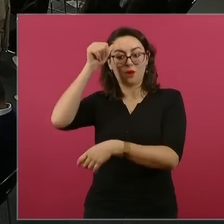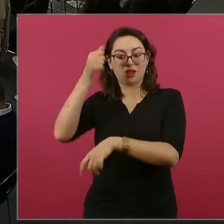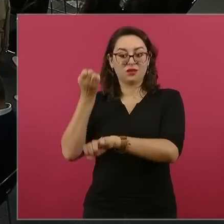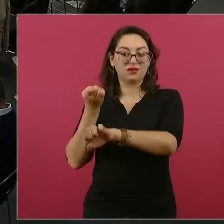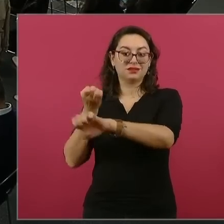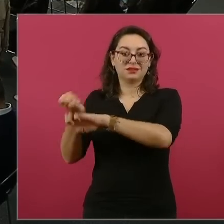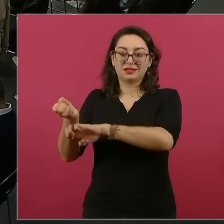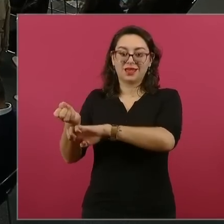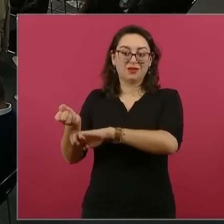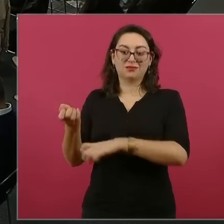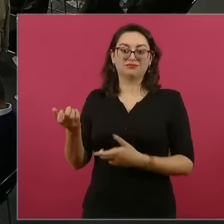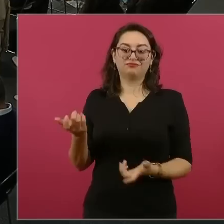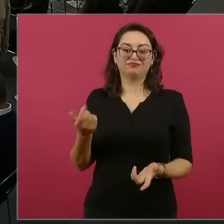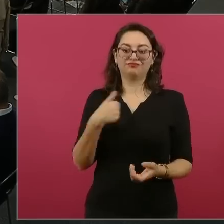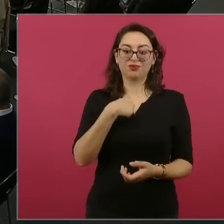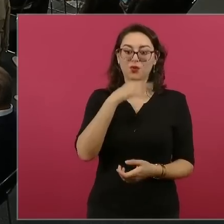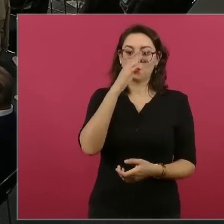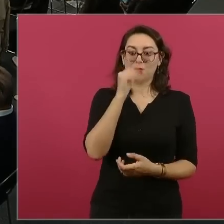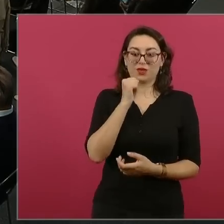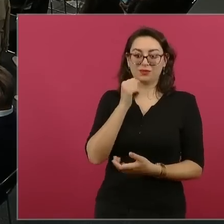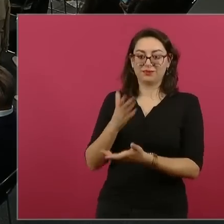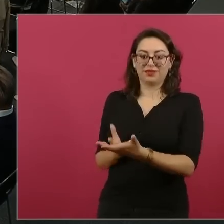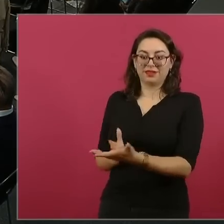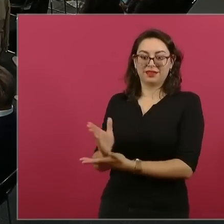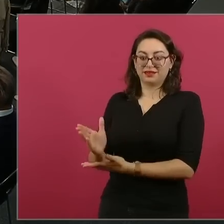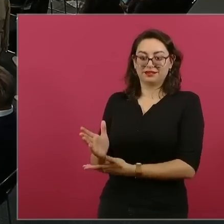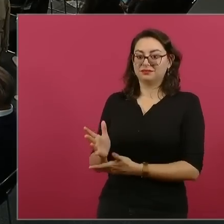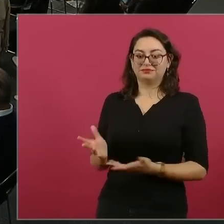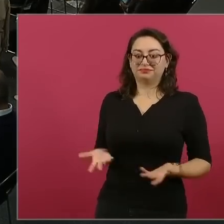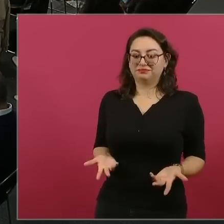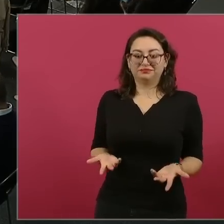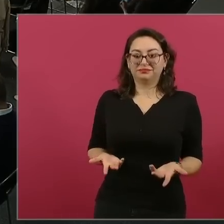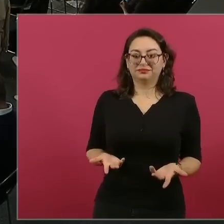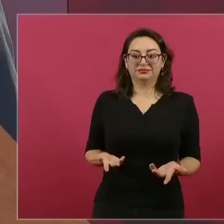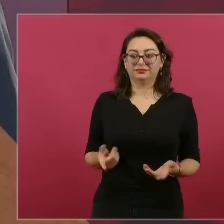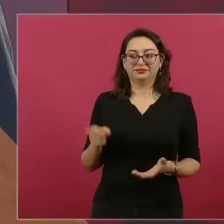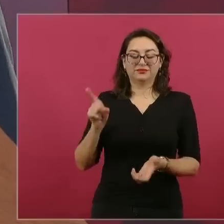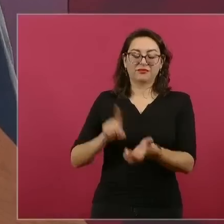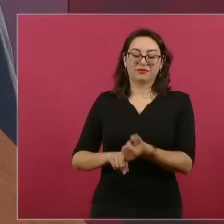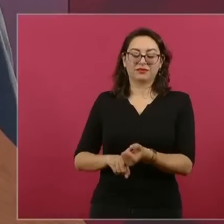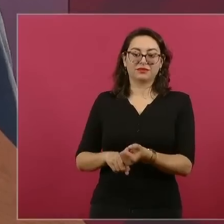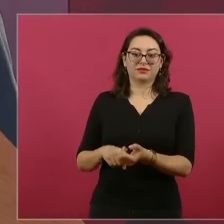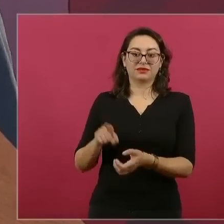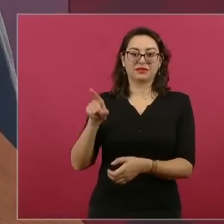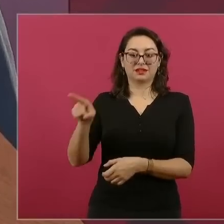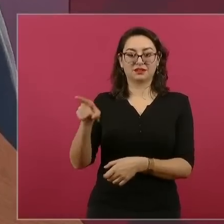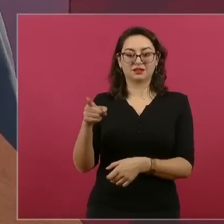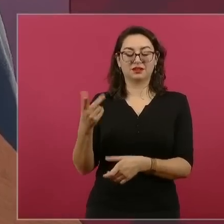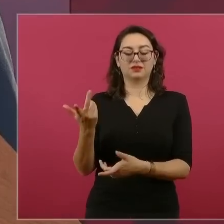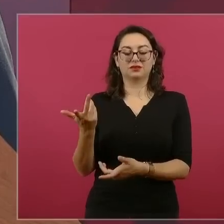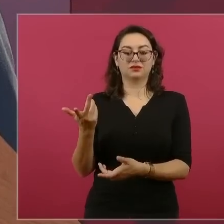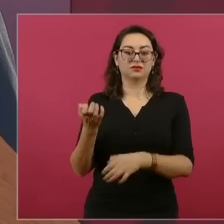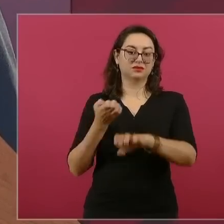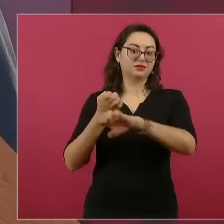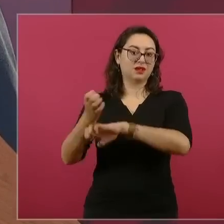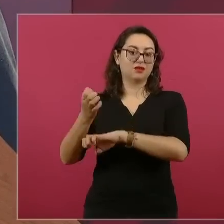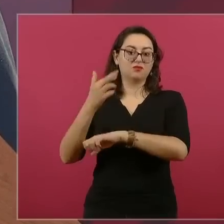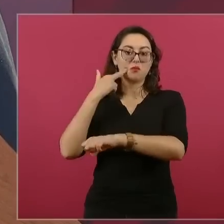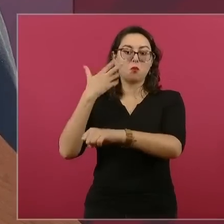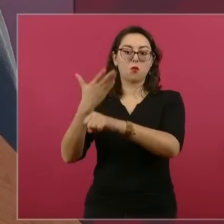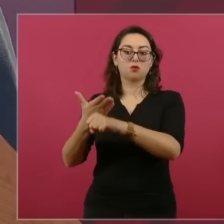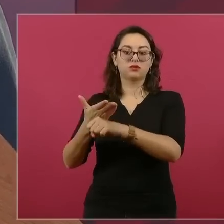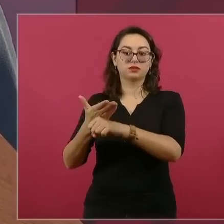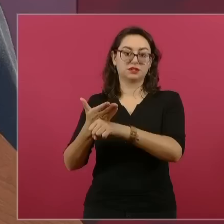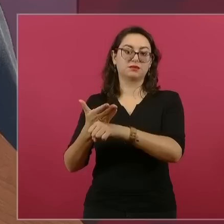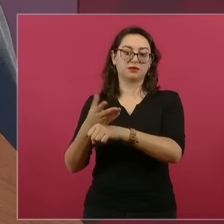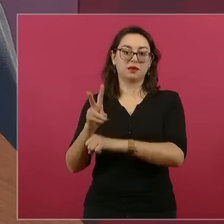Sí, hay que verlo, pero ese lo hicieron cuando Videgaray era secretario de Finanzas,